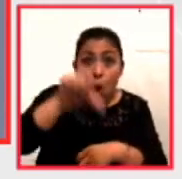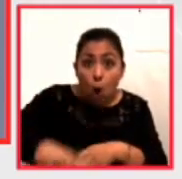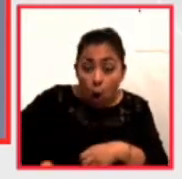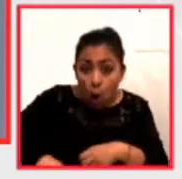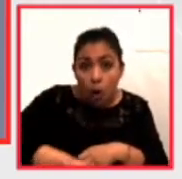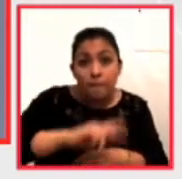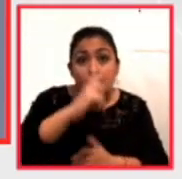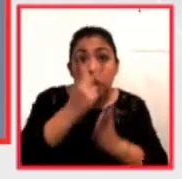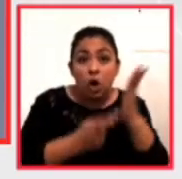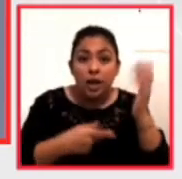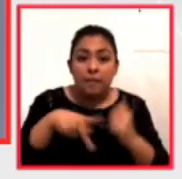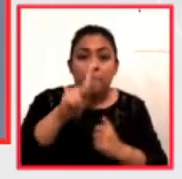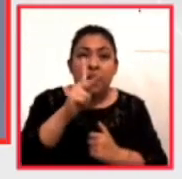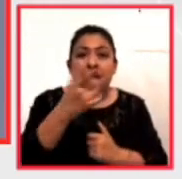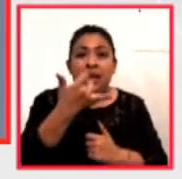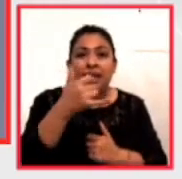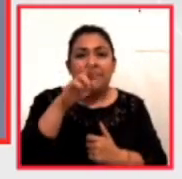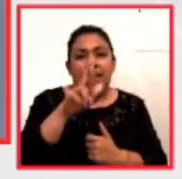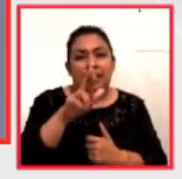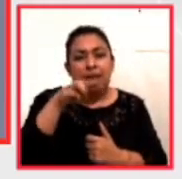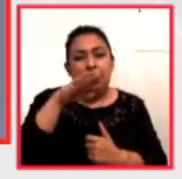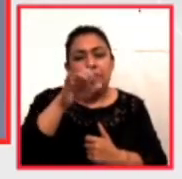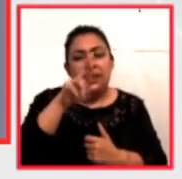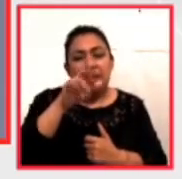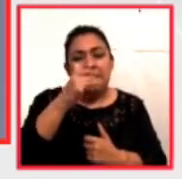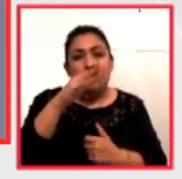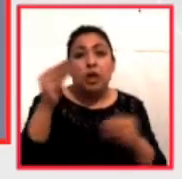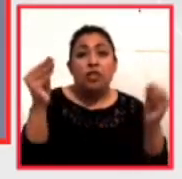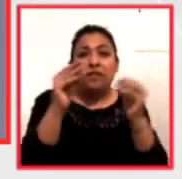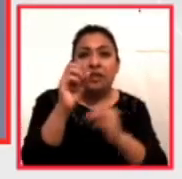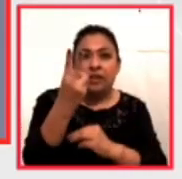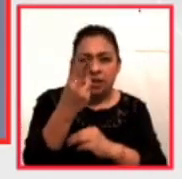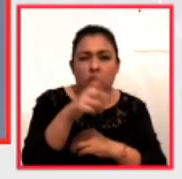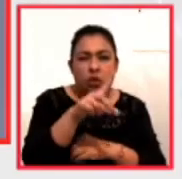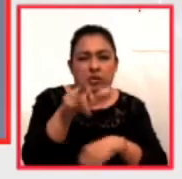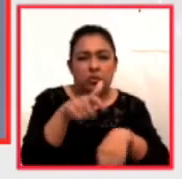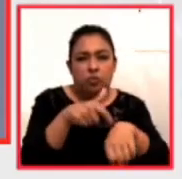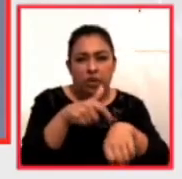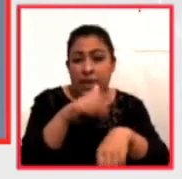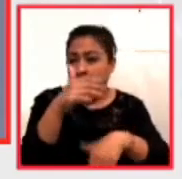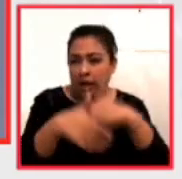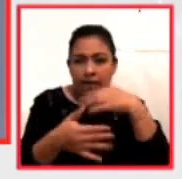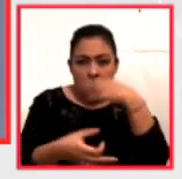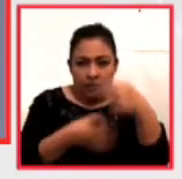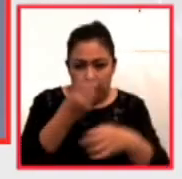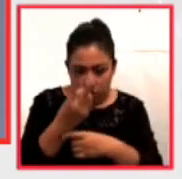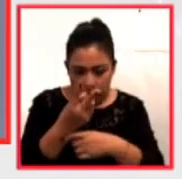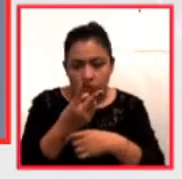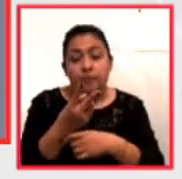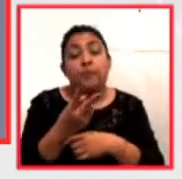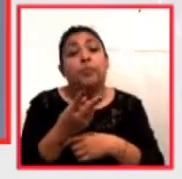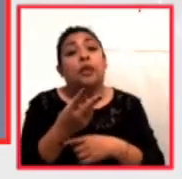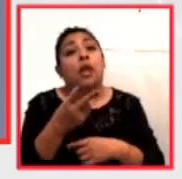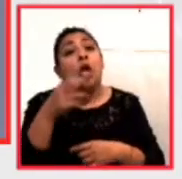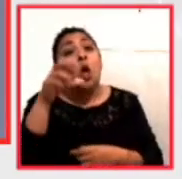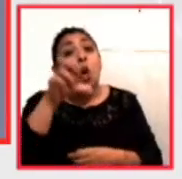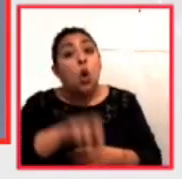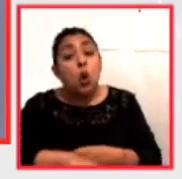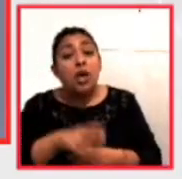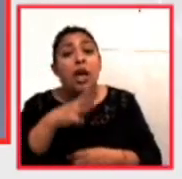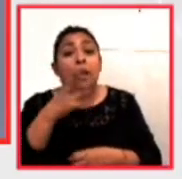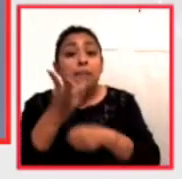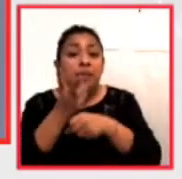de Kimberly and Arvin Gold, Debate 22, en un ratito más, cuando termine Noticias 22, porque va a estar el